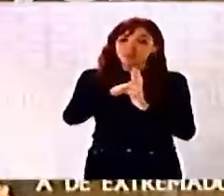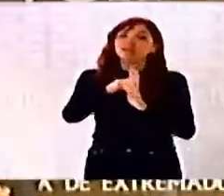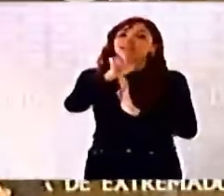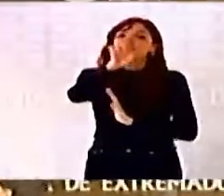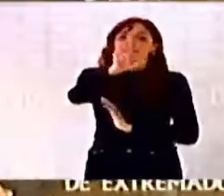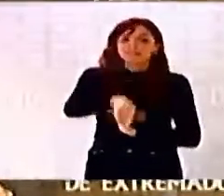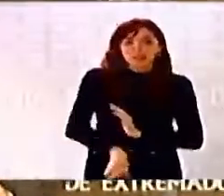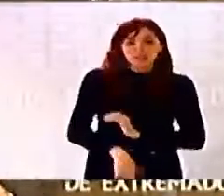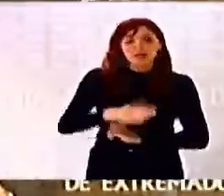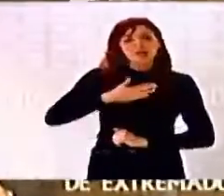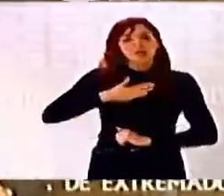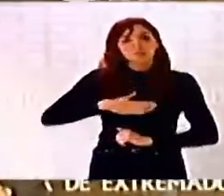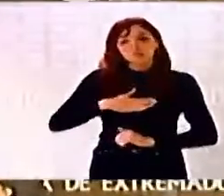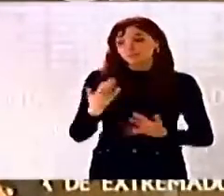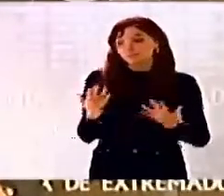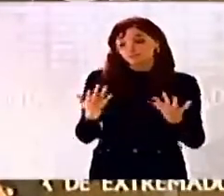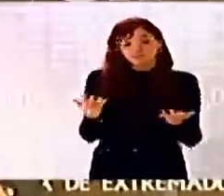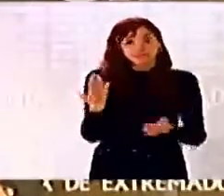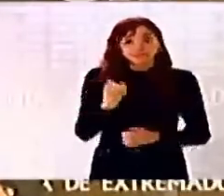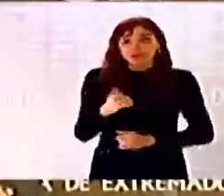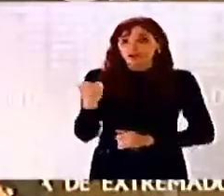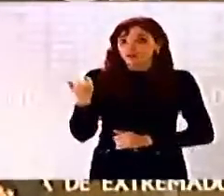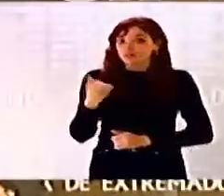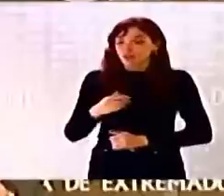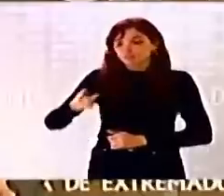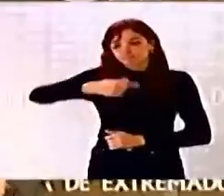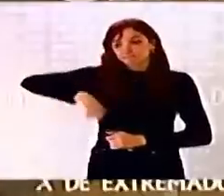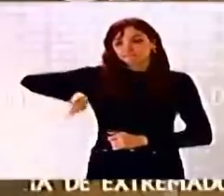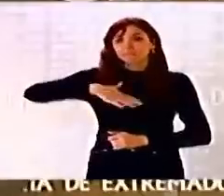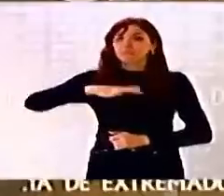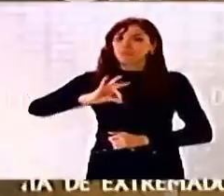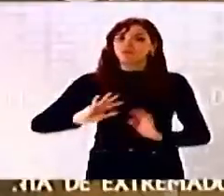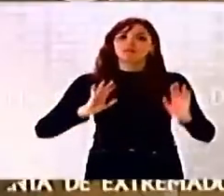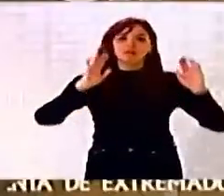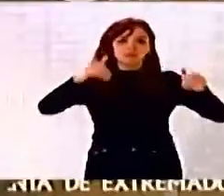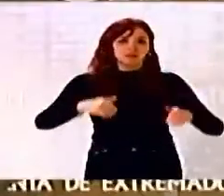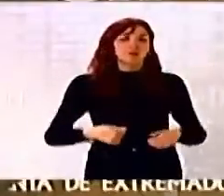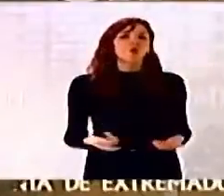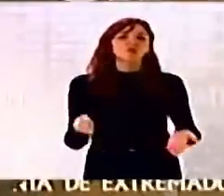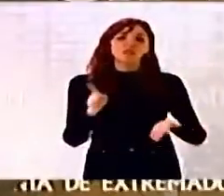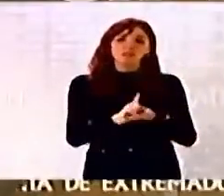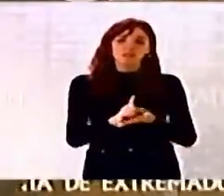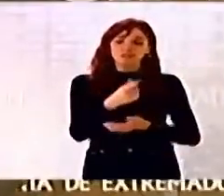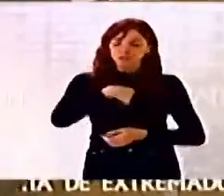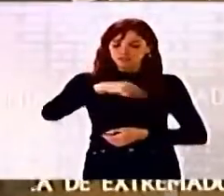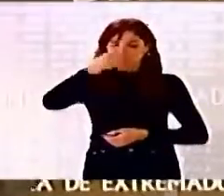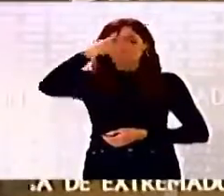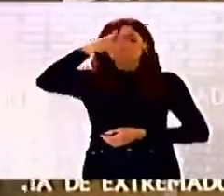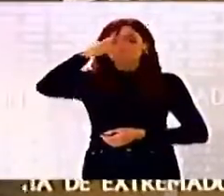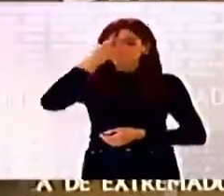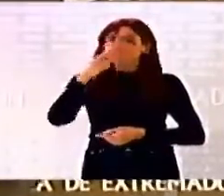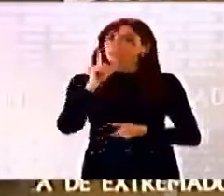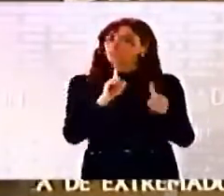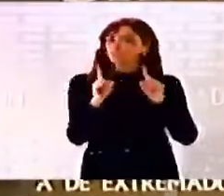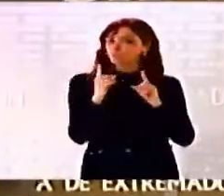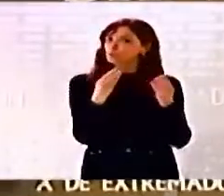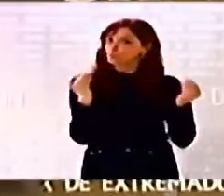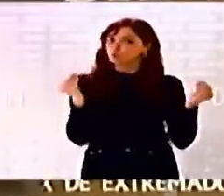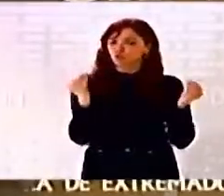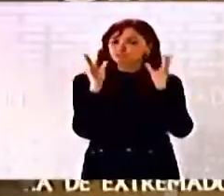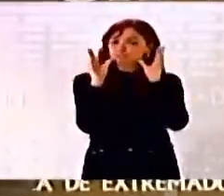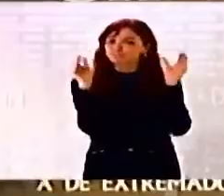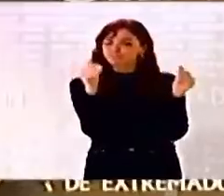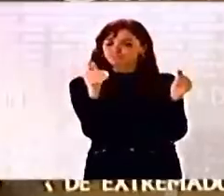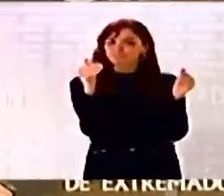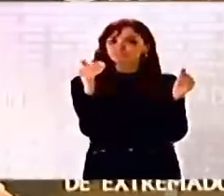para que cuanto antes podamos recuperar algo que a nosotros nos ha importado muchísimo a lo largo de todo este tiempo,